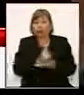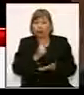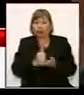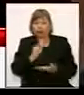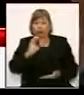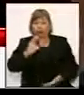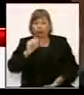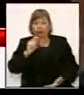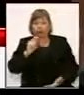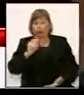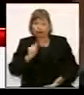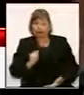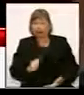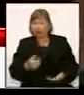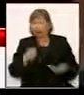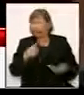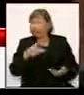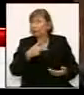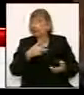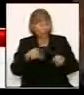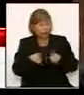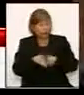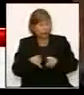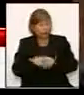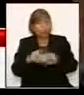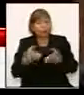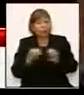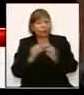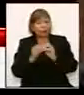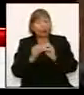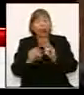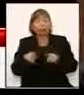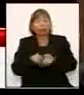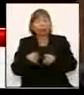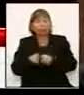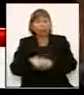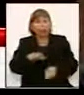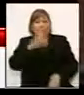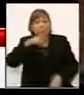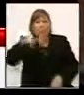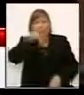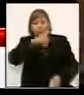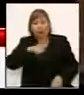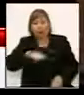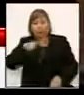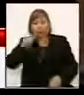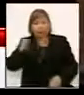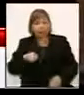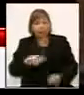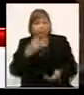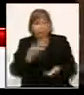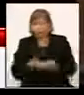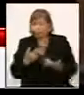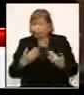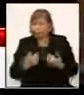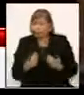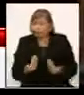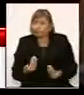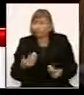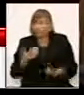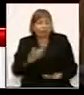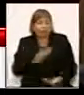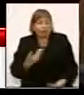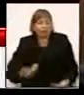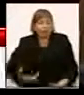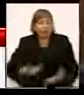puntos. Entonces, nosotros también queremos resolver es la parte del trébol. Es decir, que el Estado, para ser más sucinto, que el Estado recupere